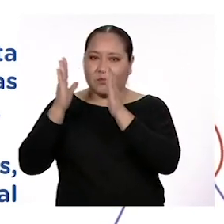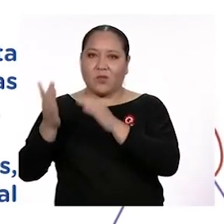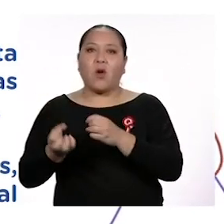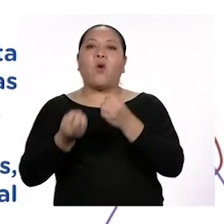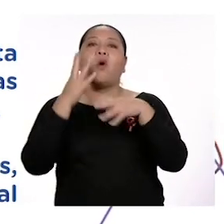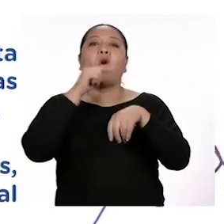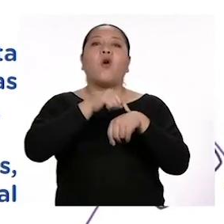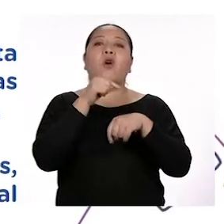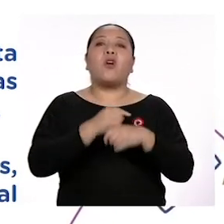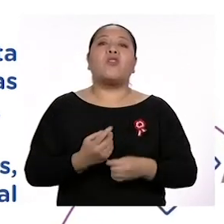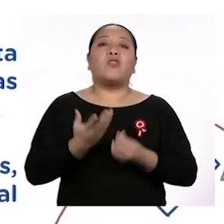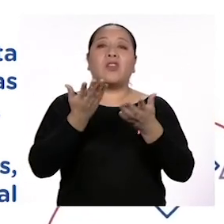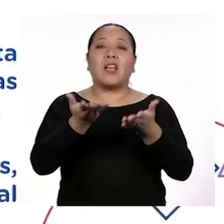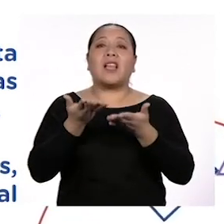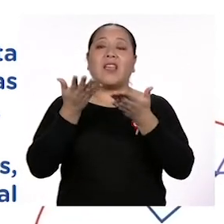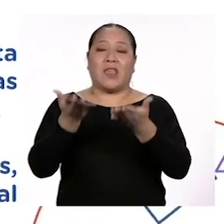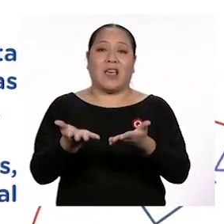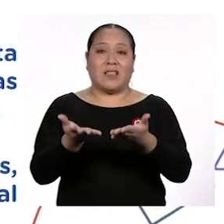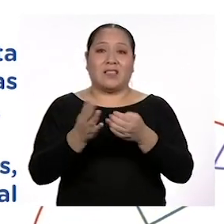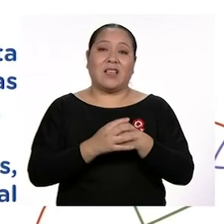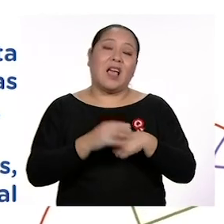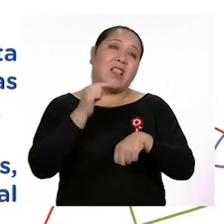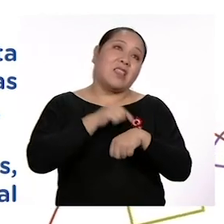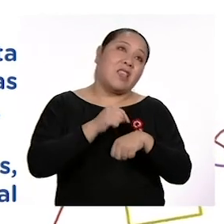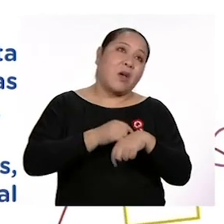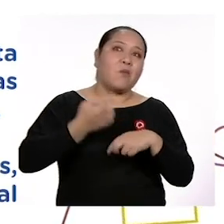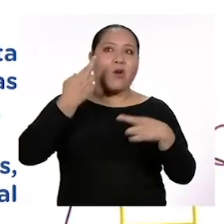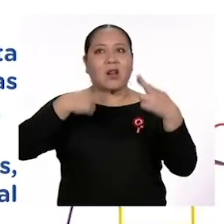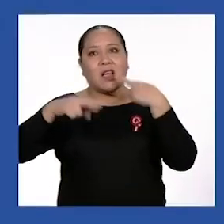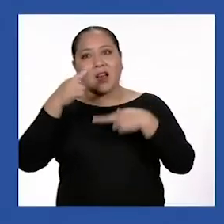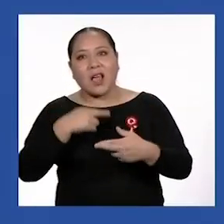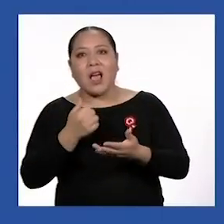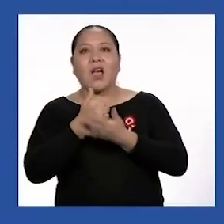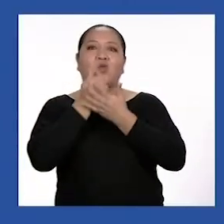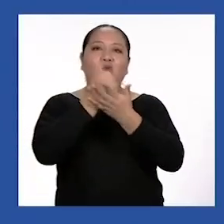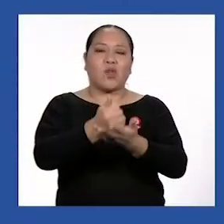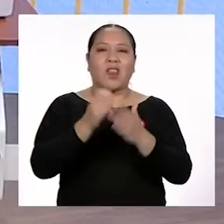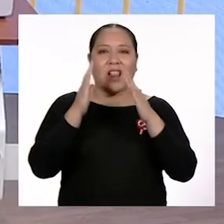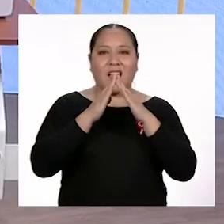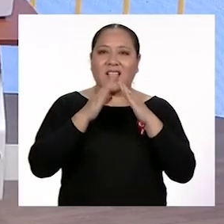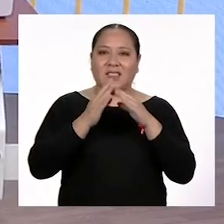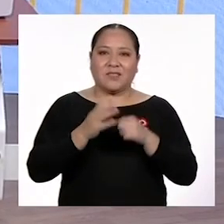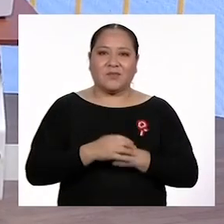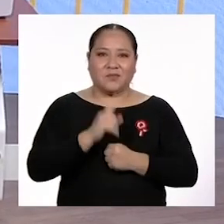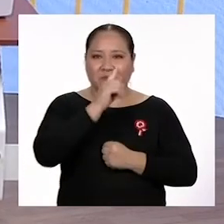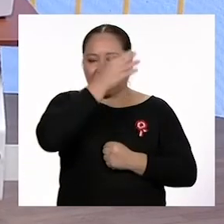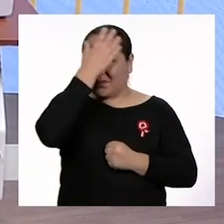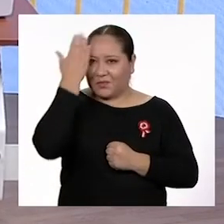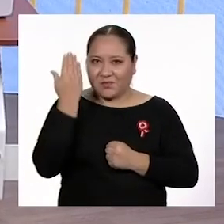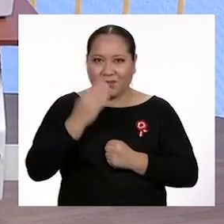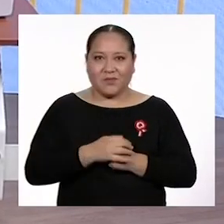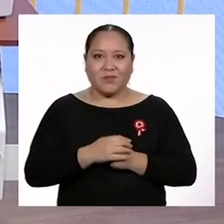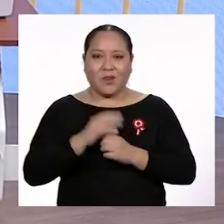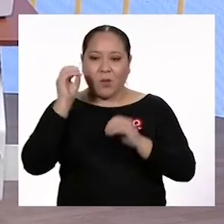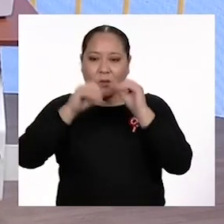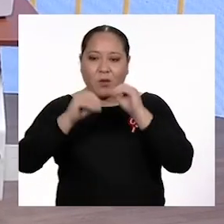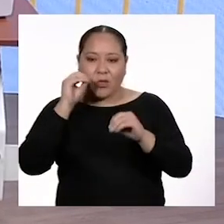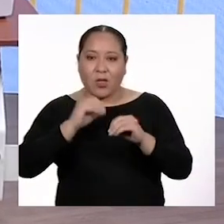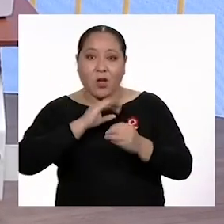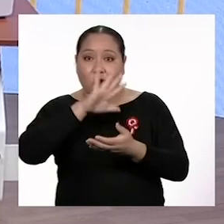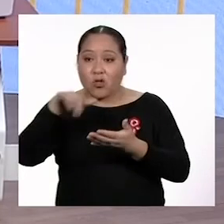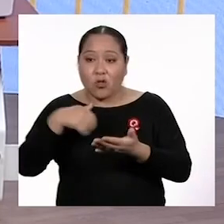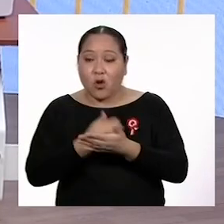le dedicas a actividades recreativas y ayudar en casa. No olviden registrar todo en